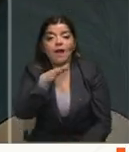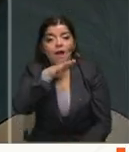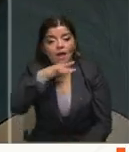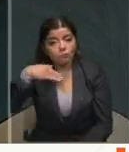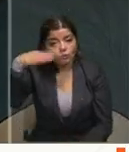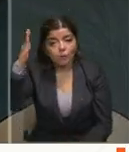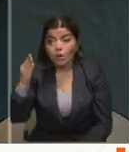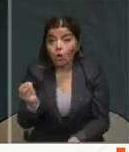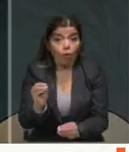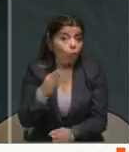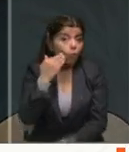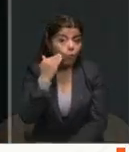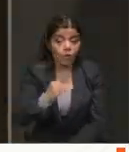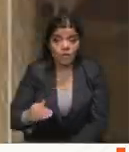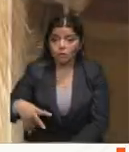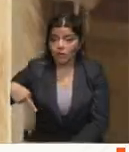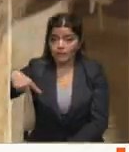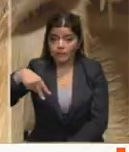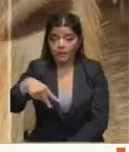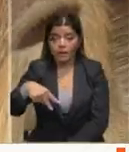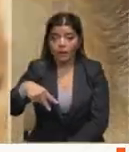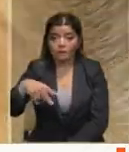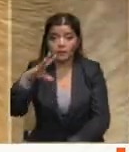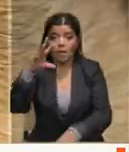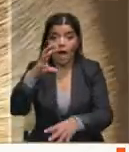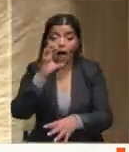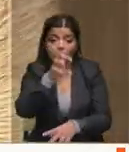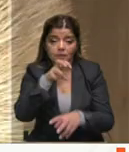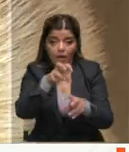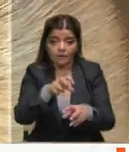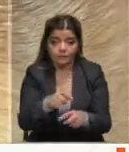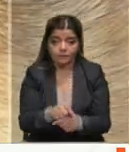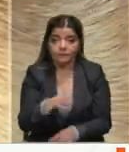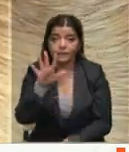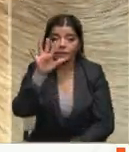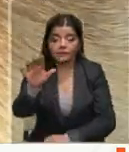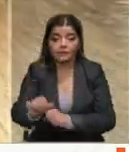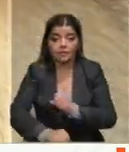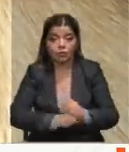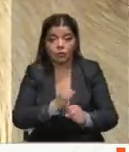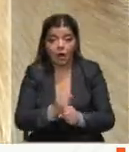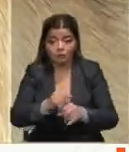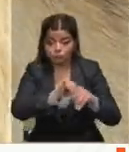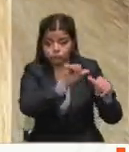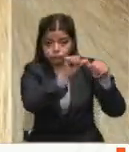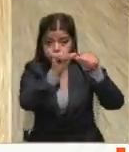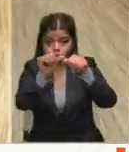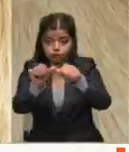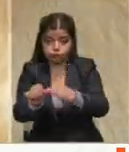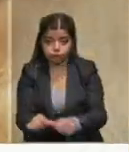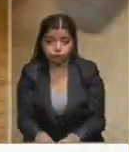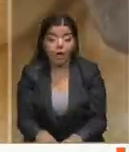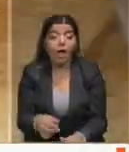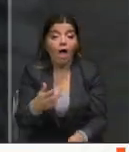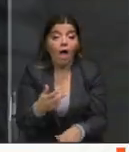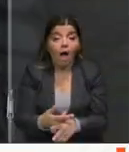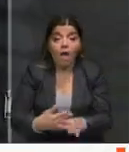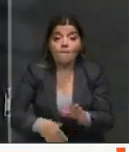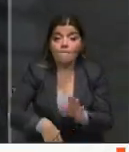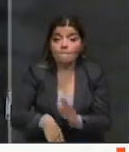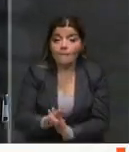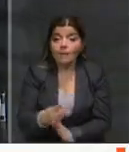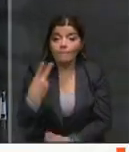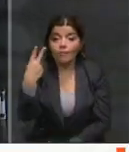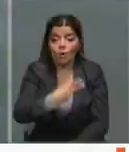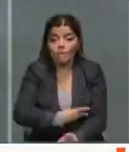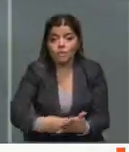un niño que transitan por aquí. En los 5 años de vigencia de la ley Cholito, hay más de 2 millones de perros y gatos inscritos en